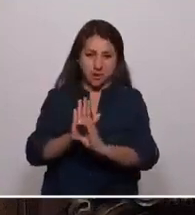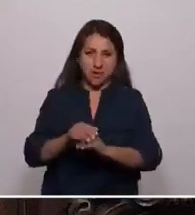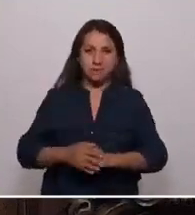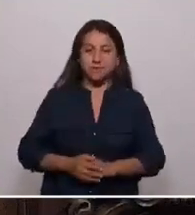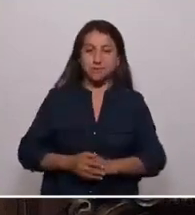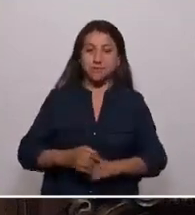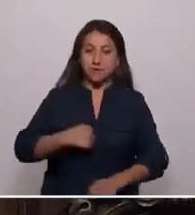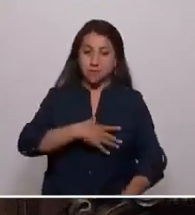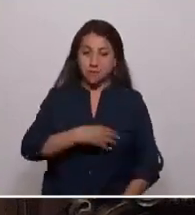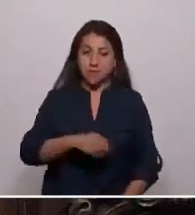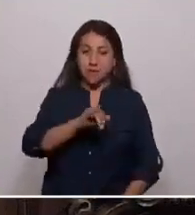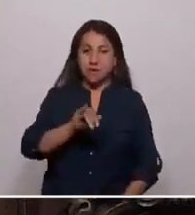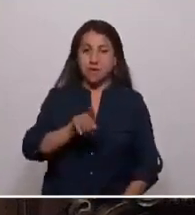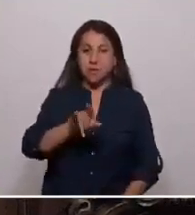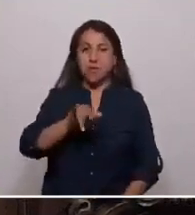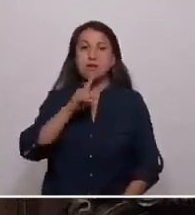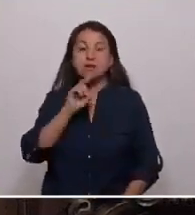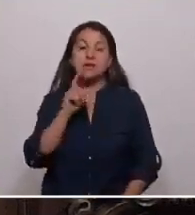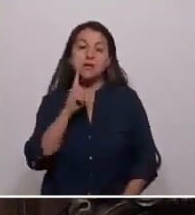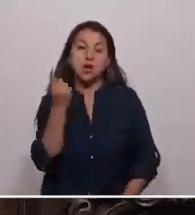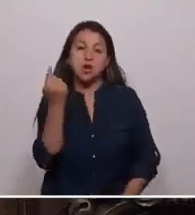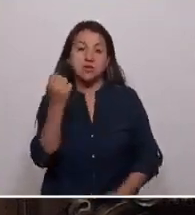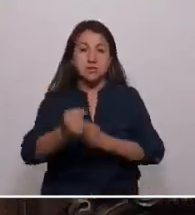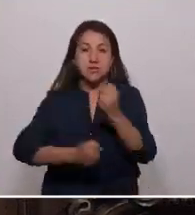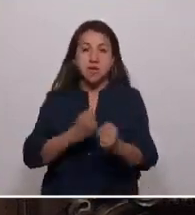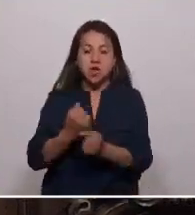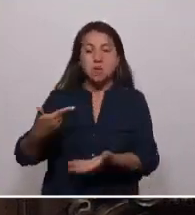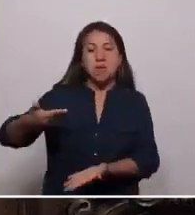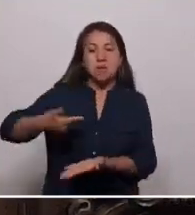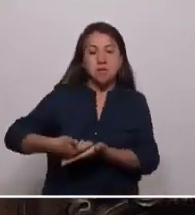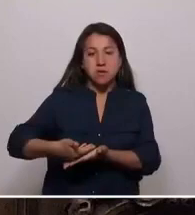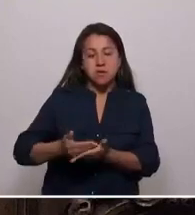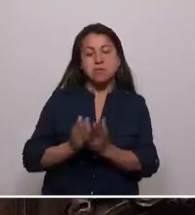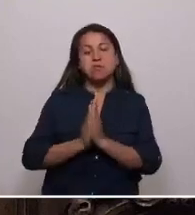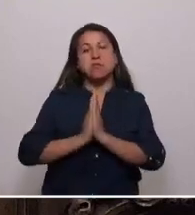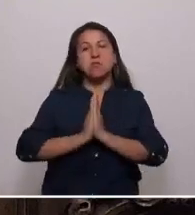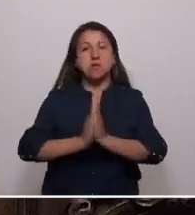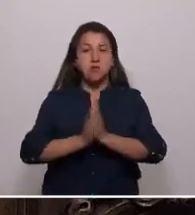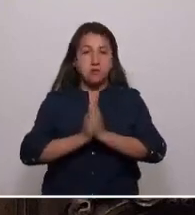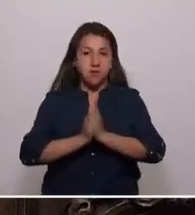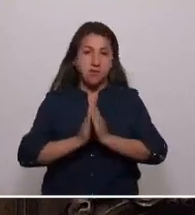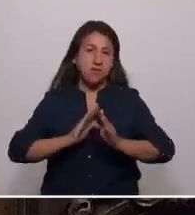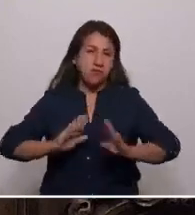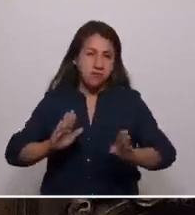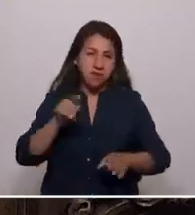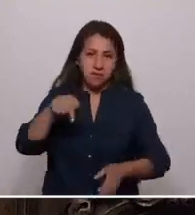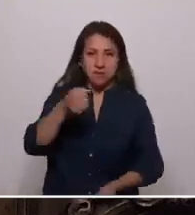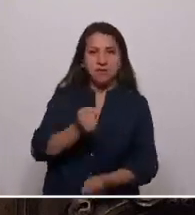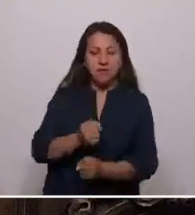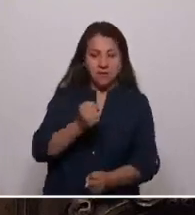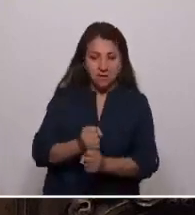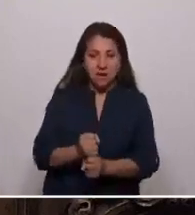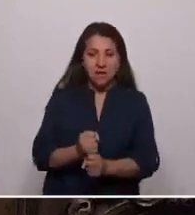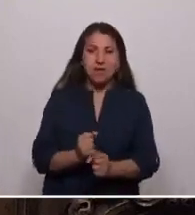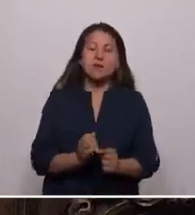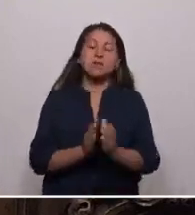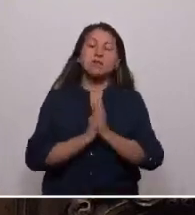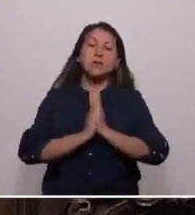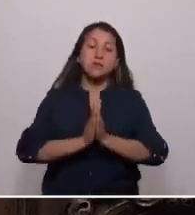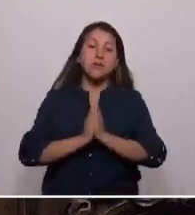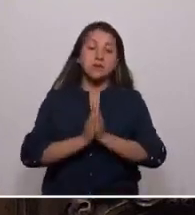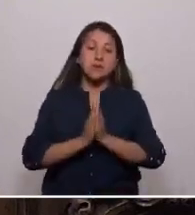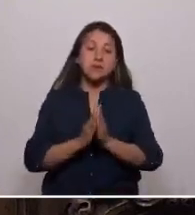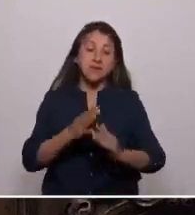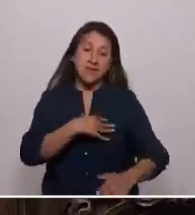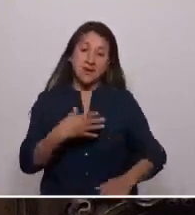hija Julieta, de 11 años, lo único que me ha pedido, aparte de que por favor termine luego este trabajo, es que me haga el mayor, que haga el